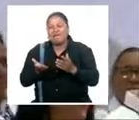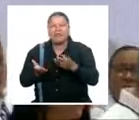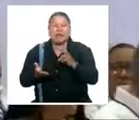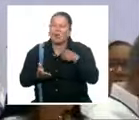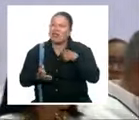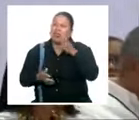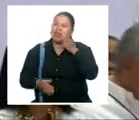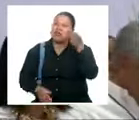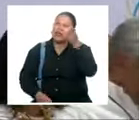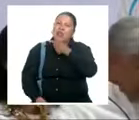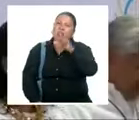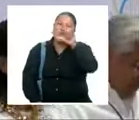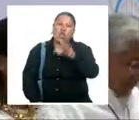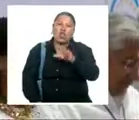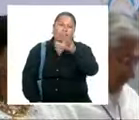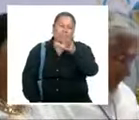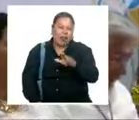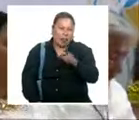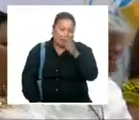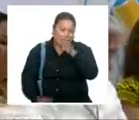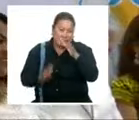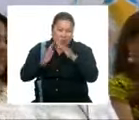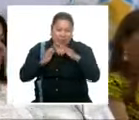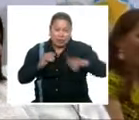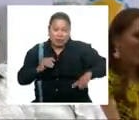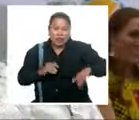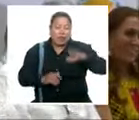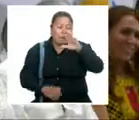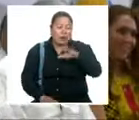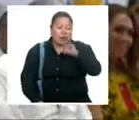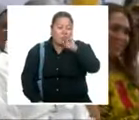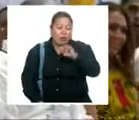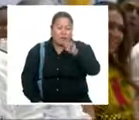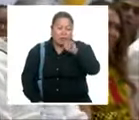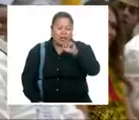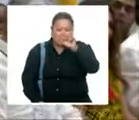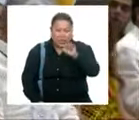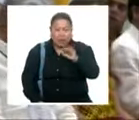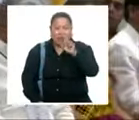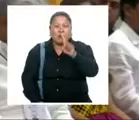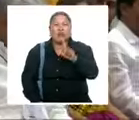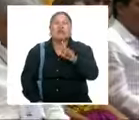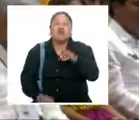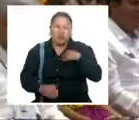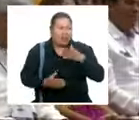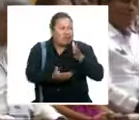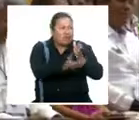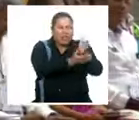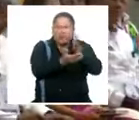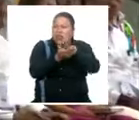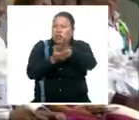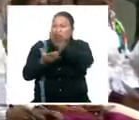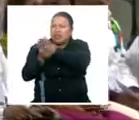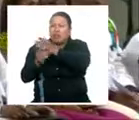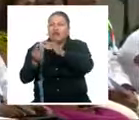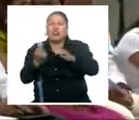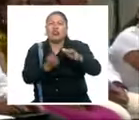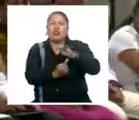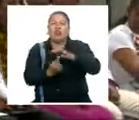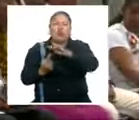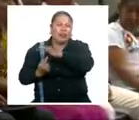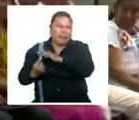y martes en Palacio, miércoles, jueves, viernes, sábado y domingo en los municipios y en las